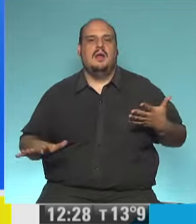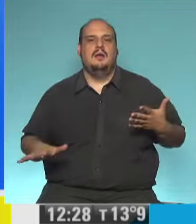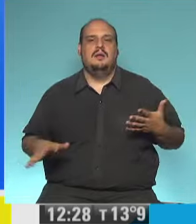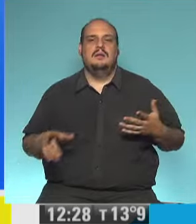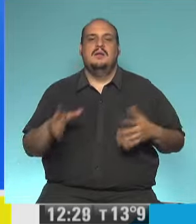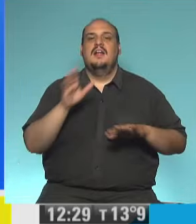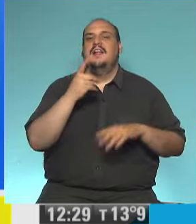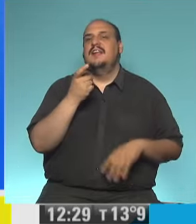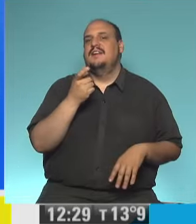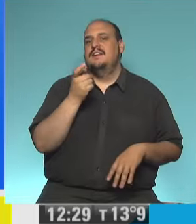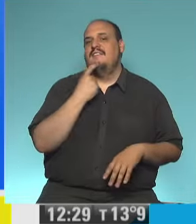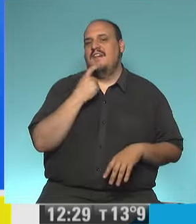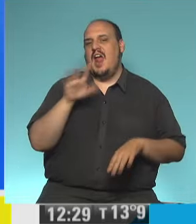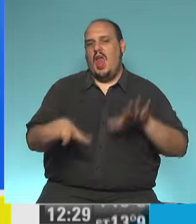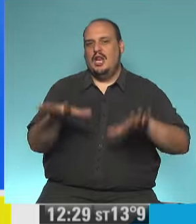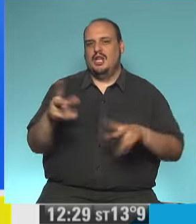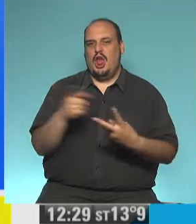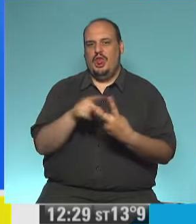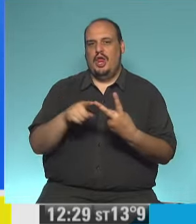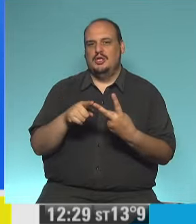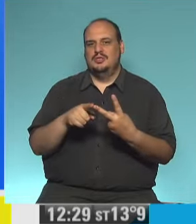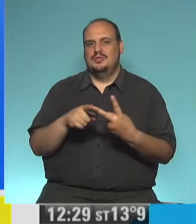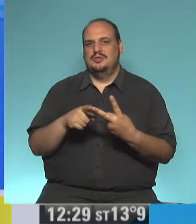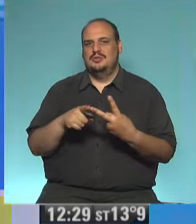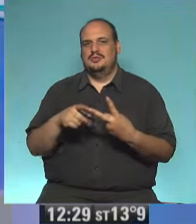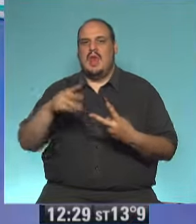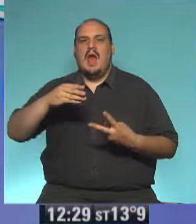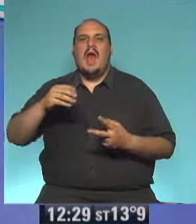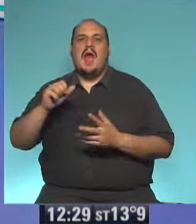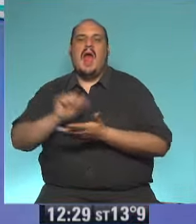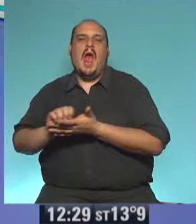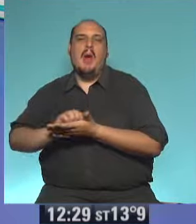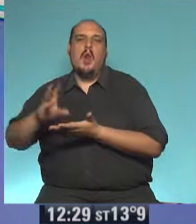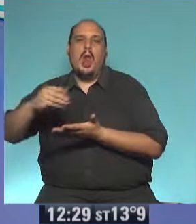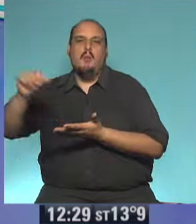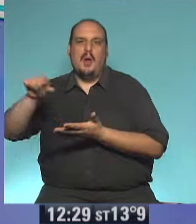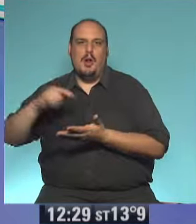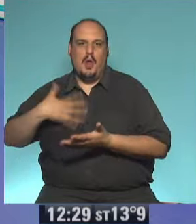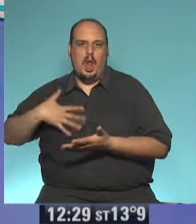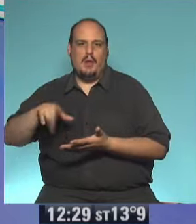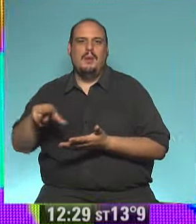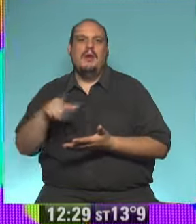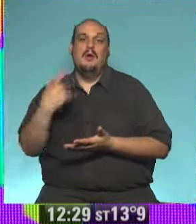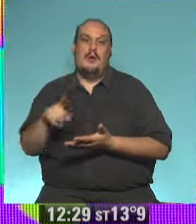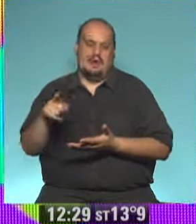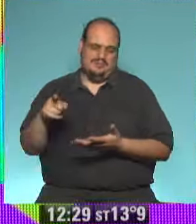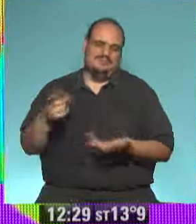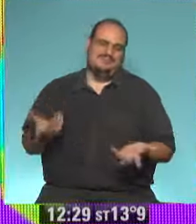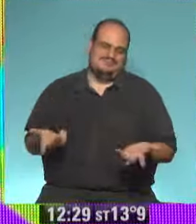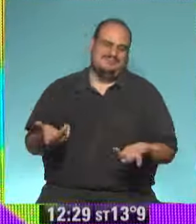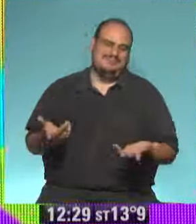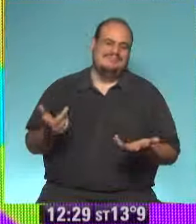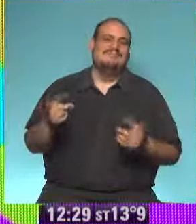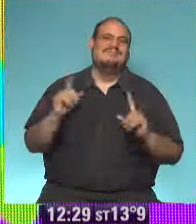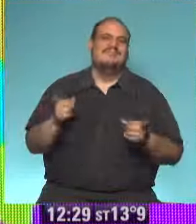producto? Obviamente, acá tenemos... El lava blanca. Enseguida vemos el blanco y como el niño que tiene la camiseta más blanca es el que maneja la pelota,